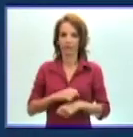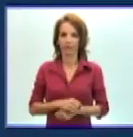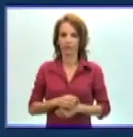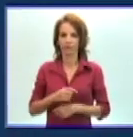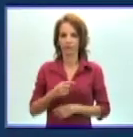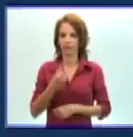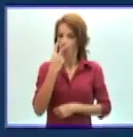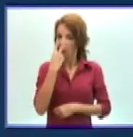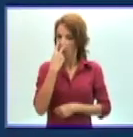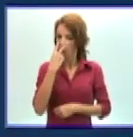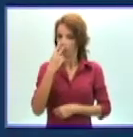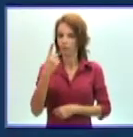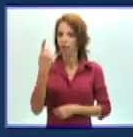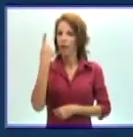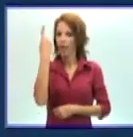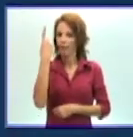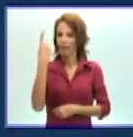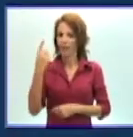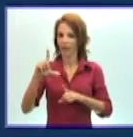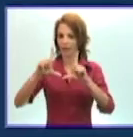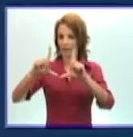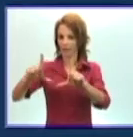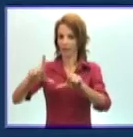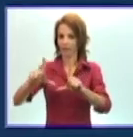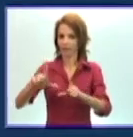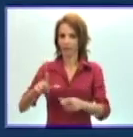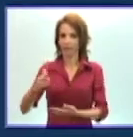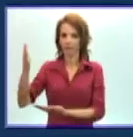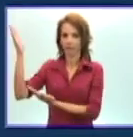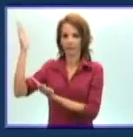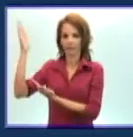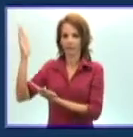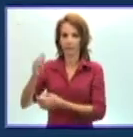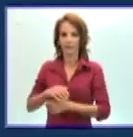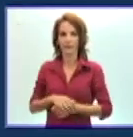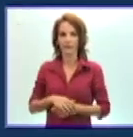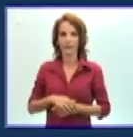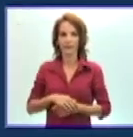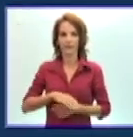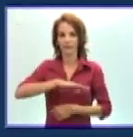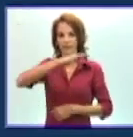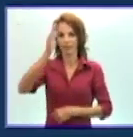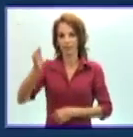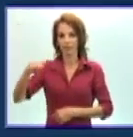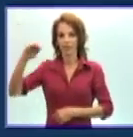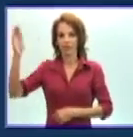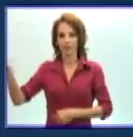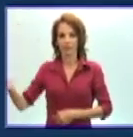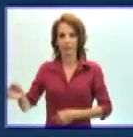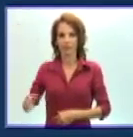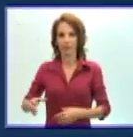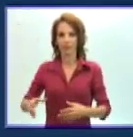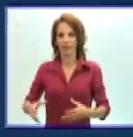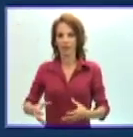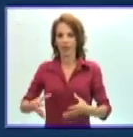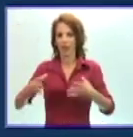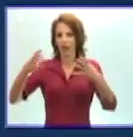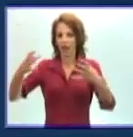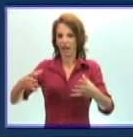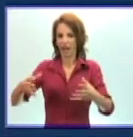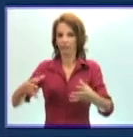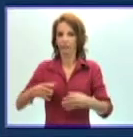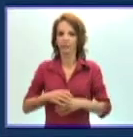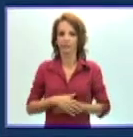Observen la primera imagen. La Sierra Maestra, la Gran Piedra. Ahí aparece